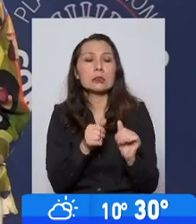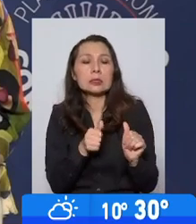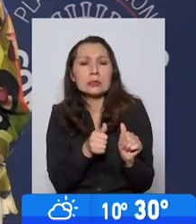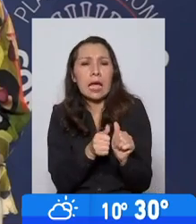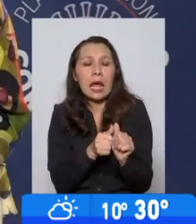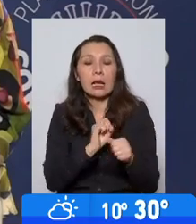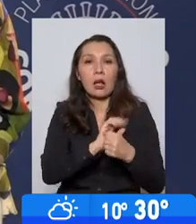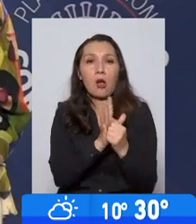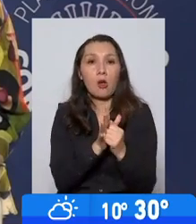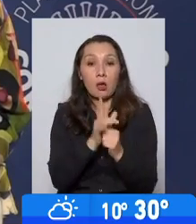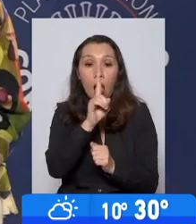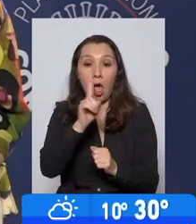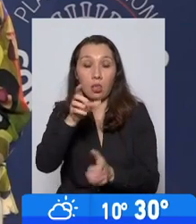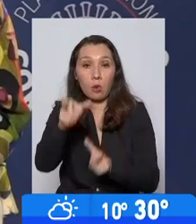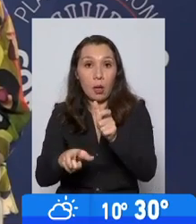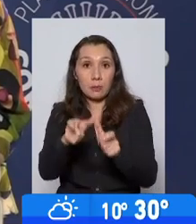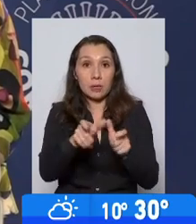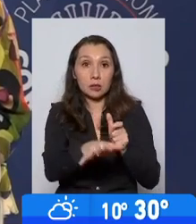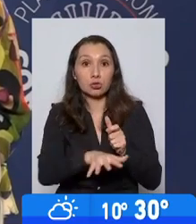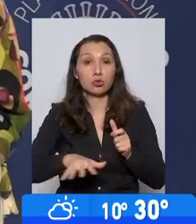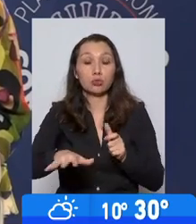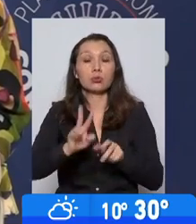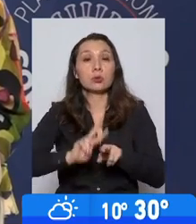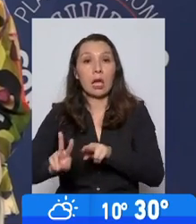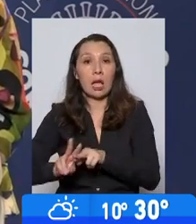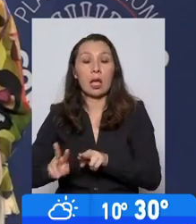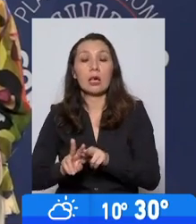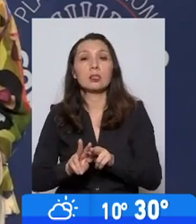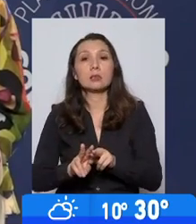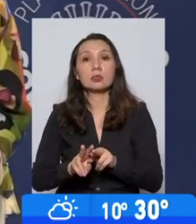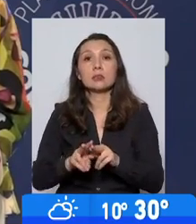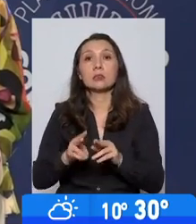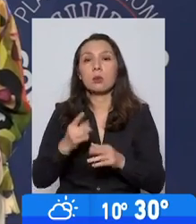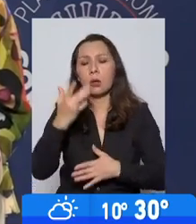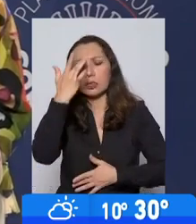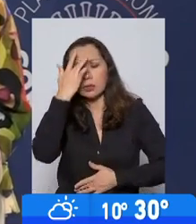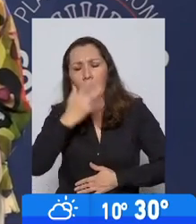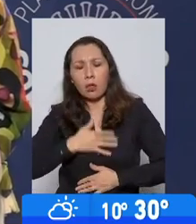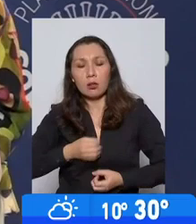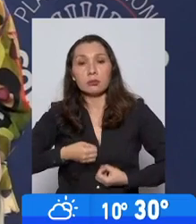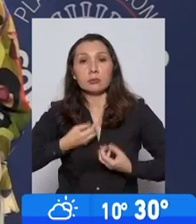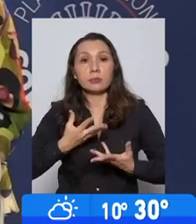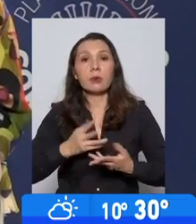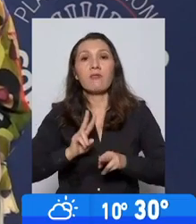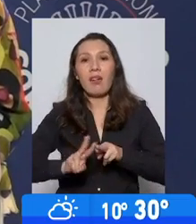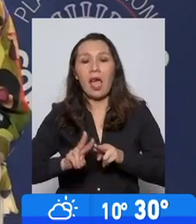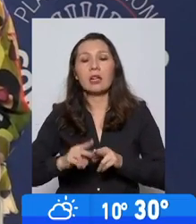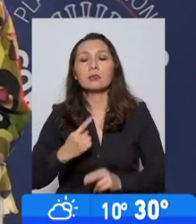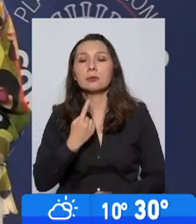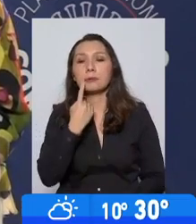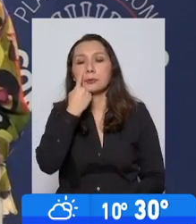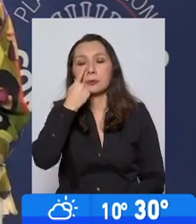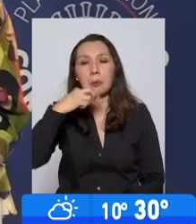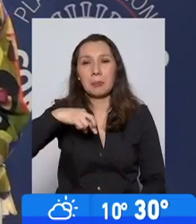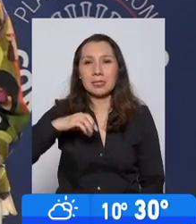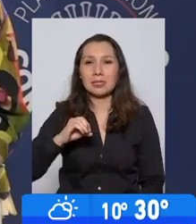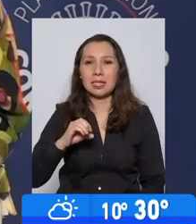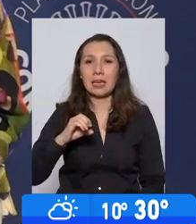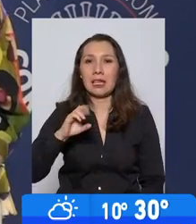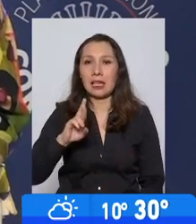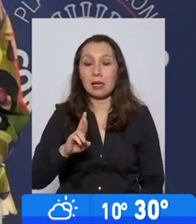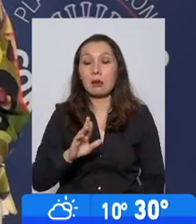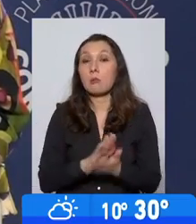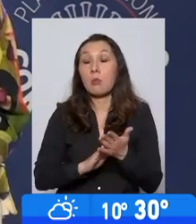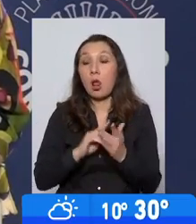cada una de estas poblaciones se les va a realizar, en cuanto a que sean sintomáticas, el examen de PCR. Si además las